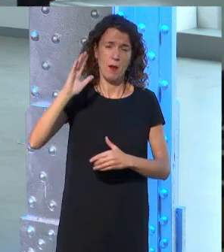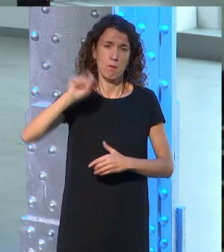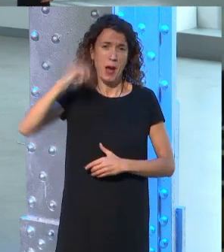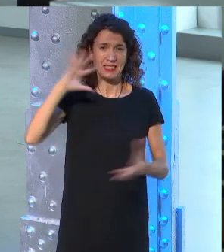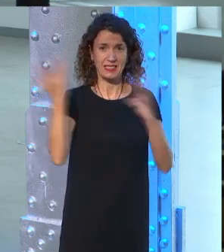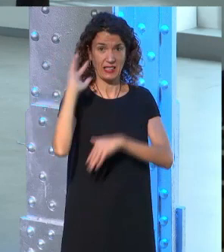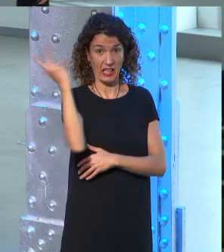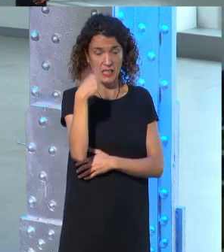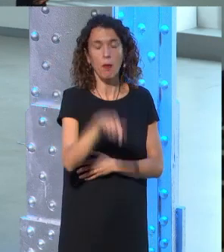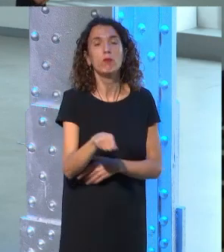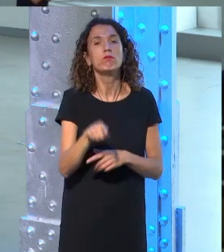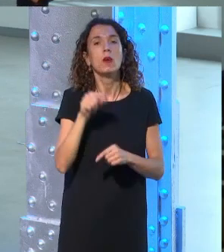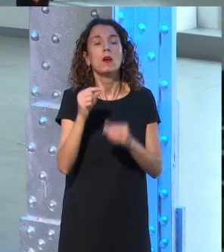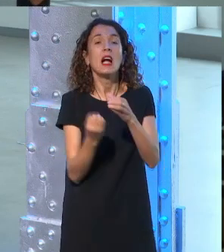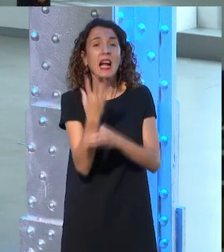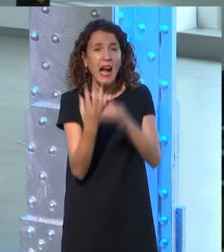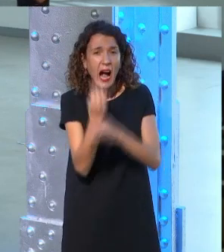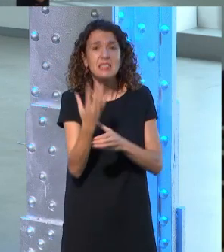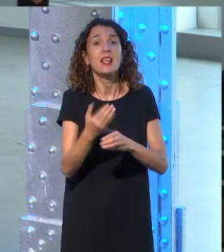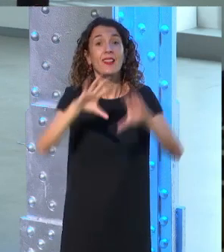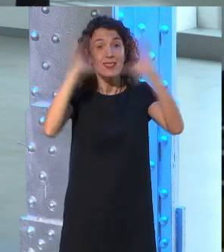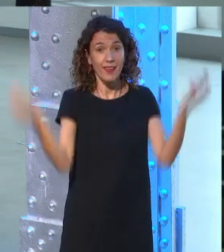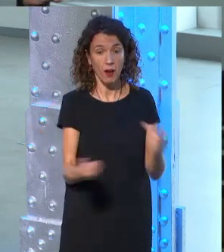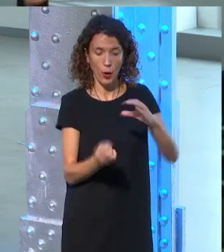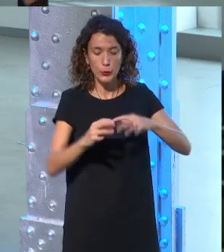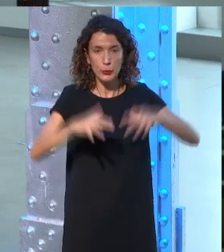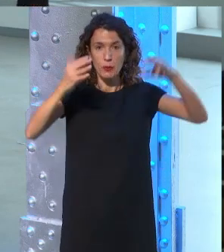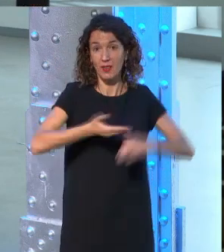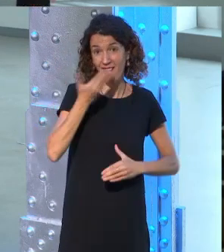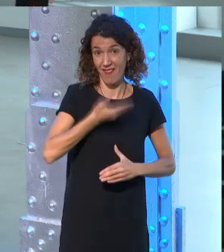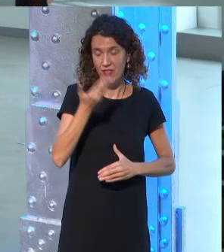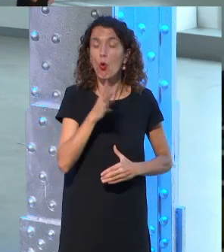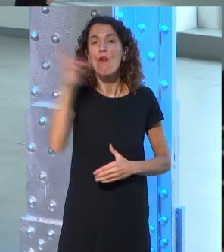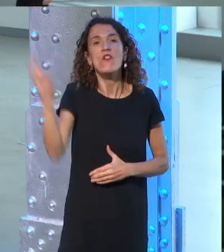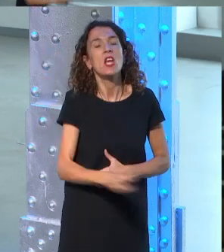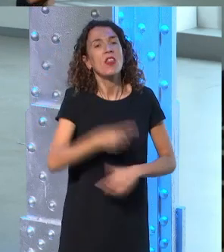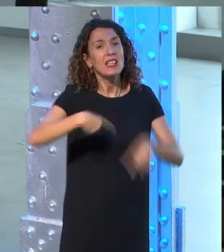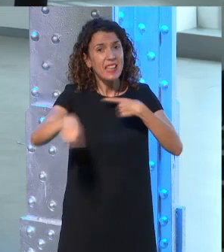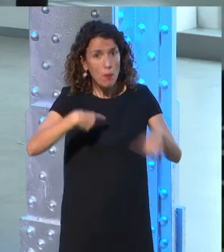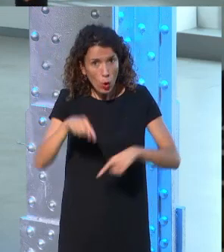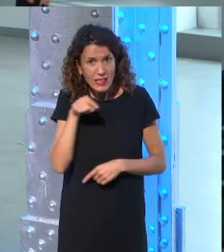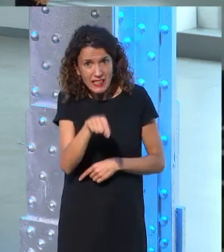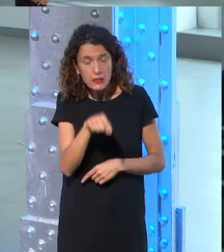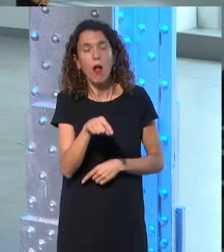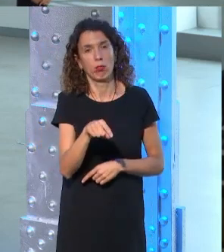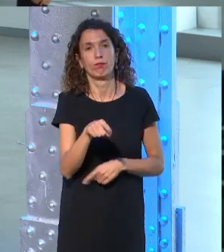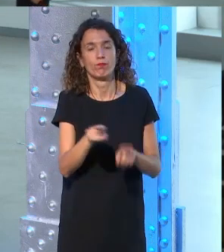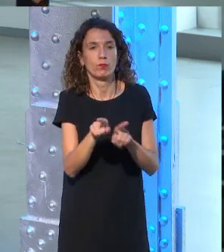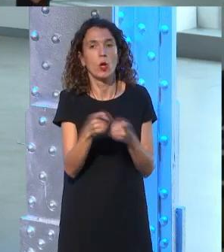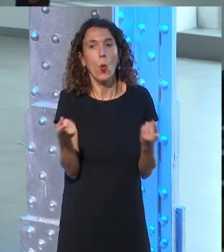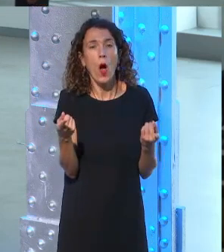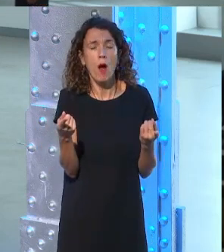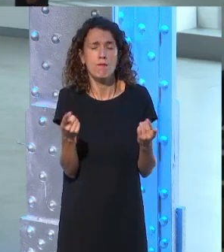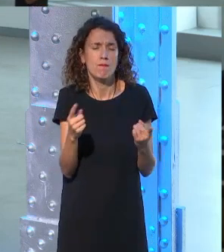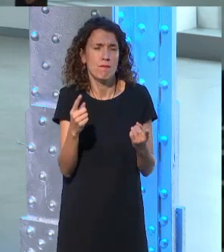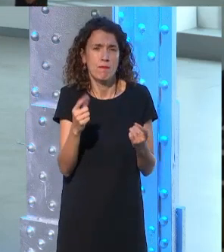hecho, las emisiones de gases de efecto invernadero provenientes del transporte han incrementado por la primera